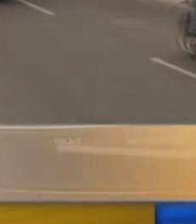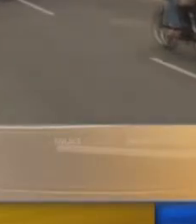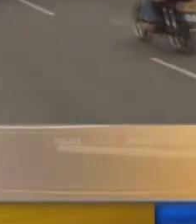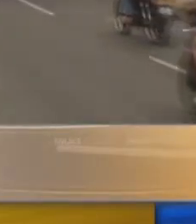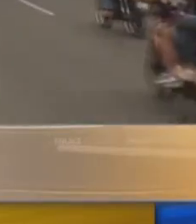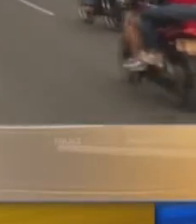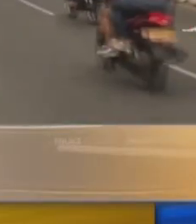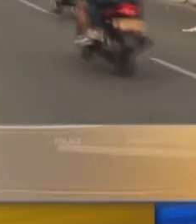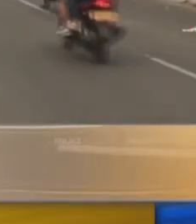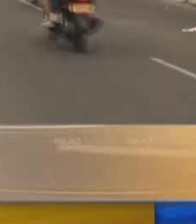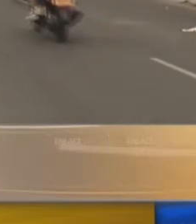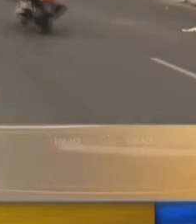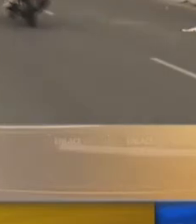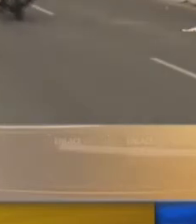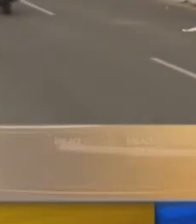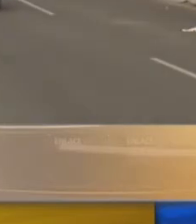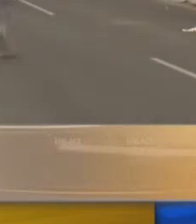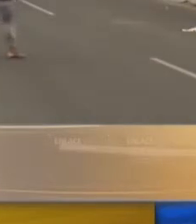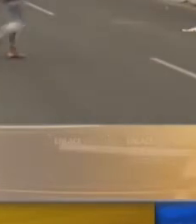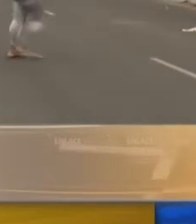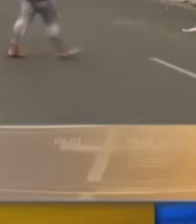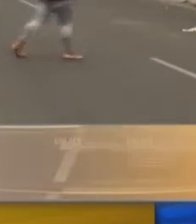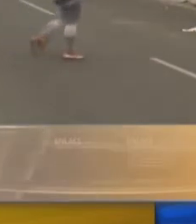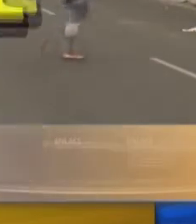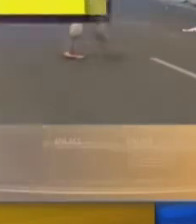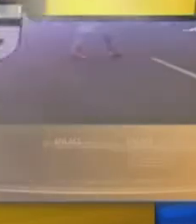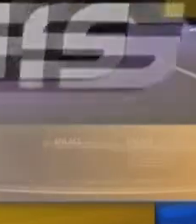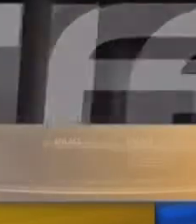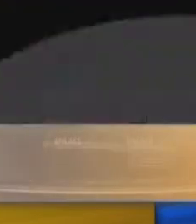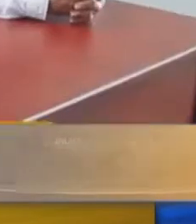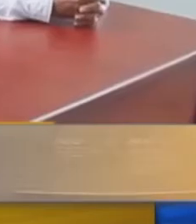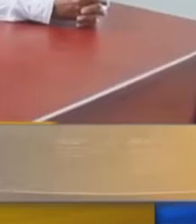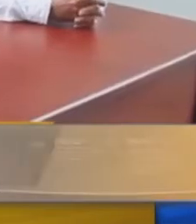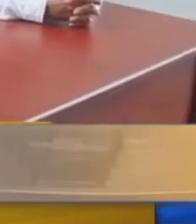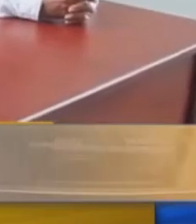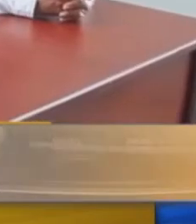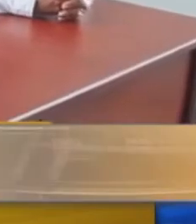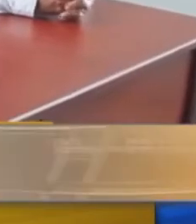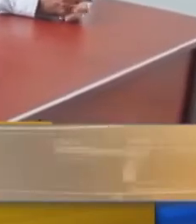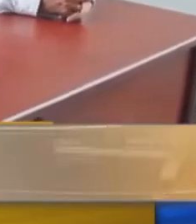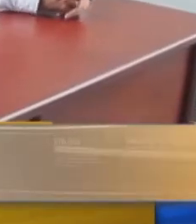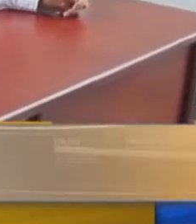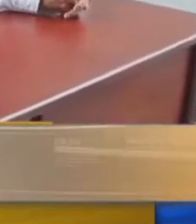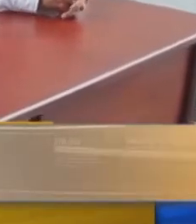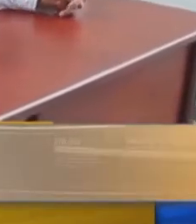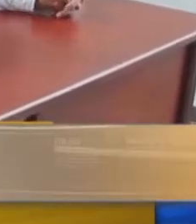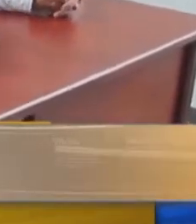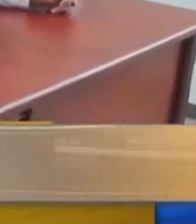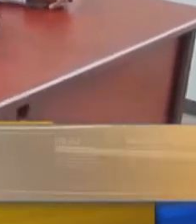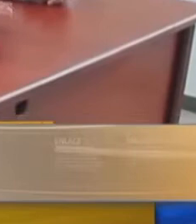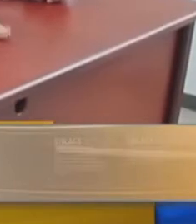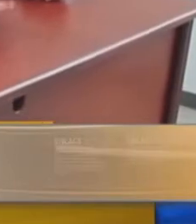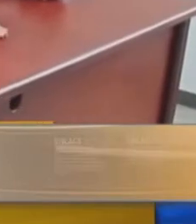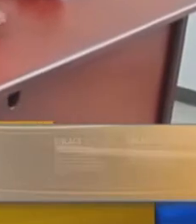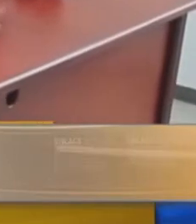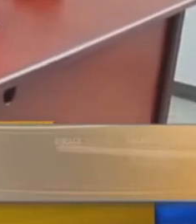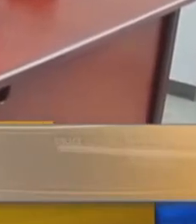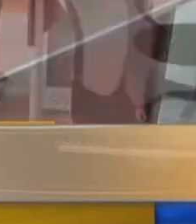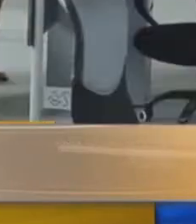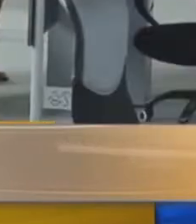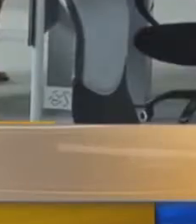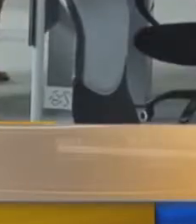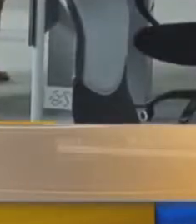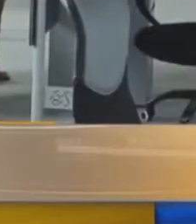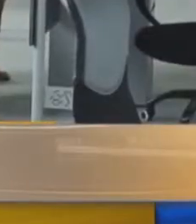infrinjan el código de policía. Así lo dio a conocer el mayor Alejandro Torres. Fue entregada sede para ediles de Barranca Bermeja. 60 días tardó